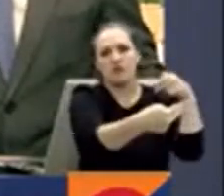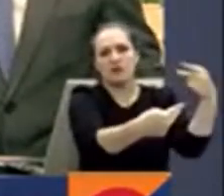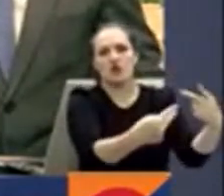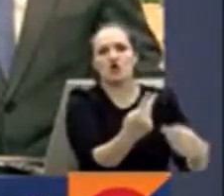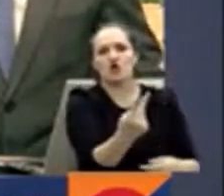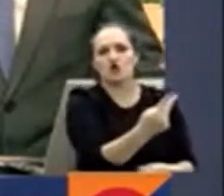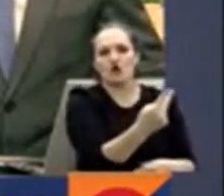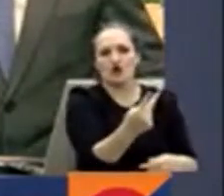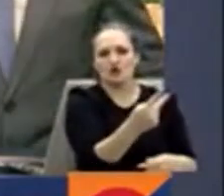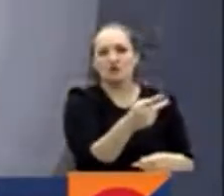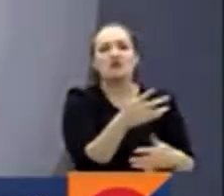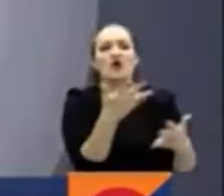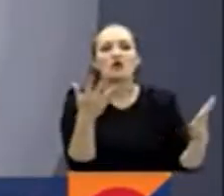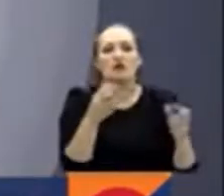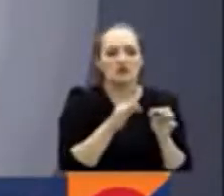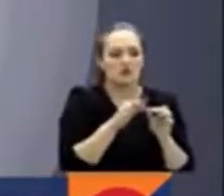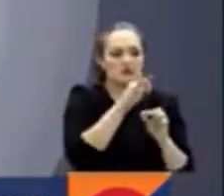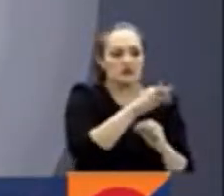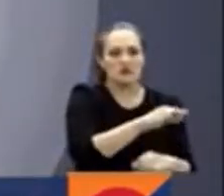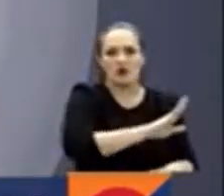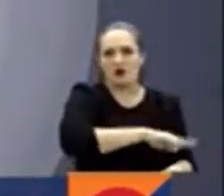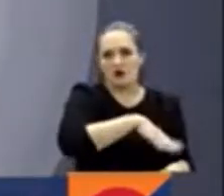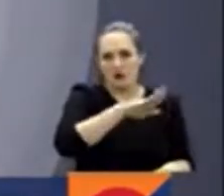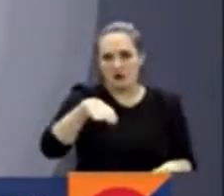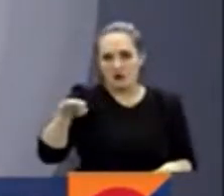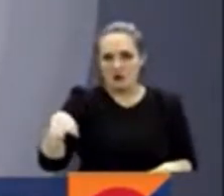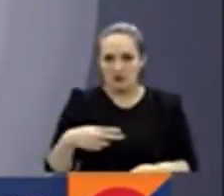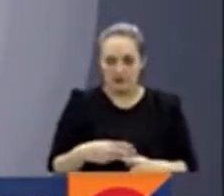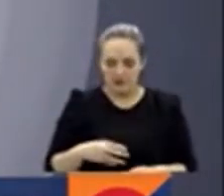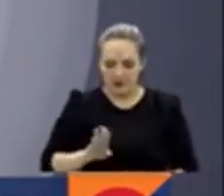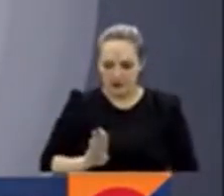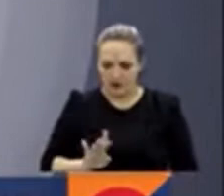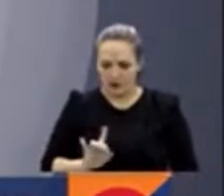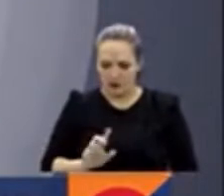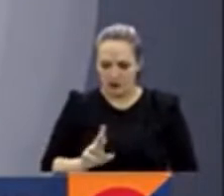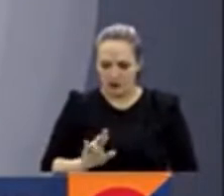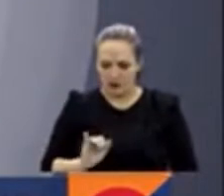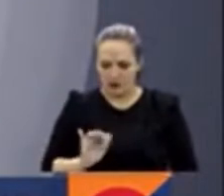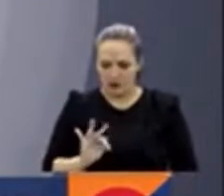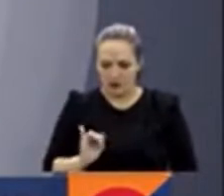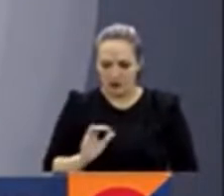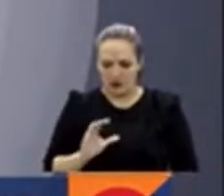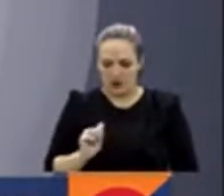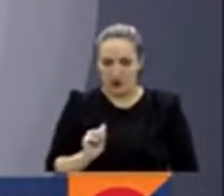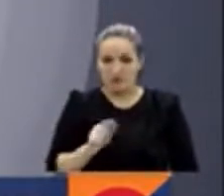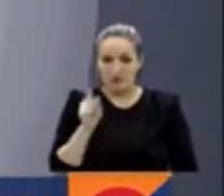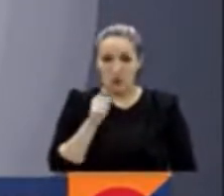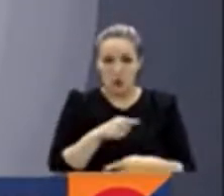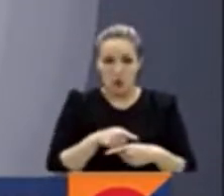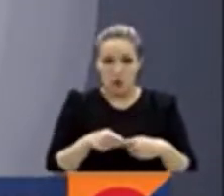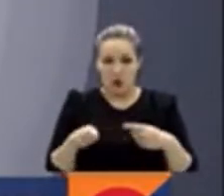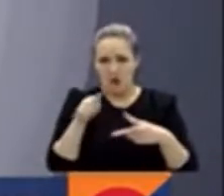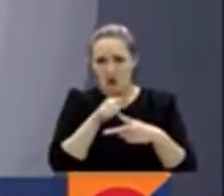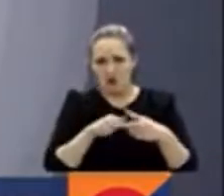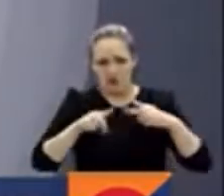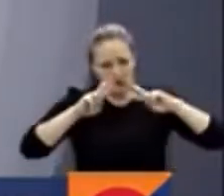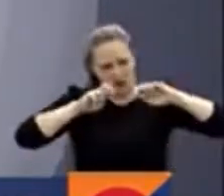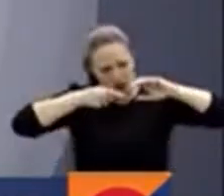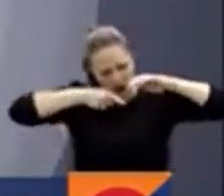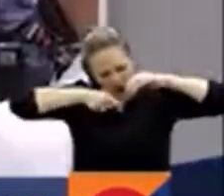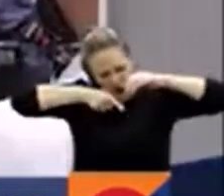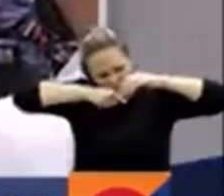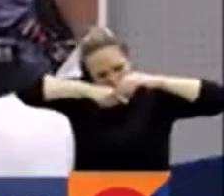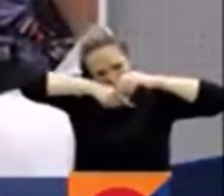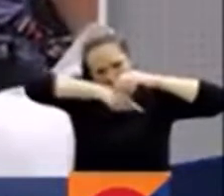en una mina de Buriticá, en Antioquia. Cerca de 100 personas de la zona trabajaron durante dos semanas, un kilómetro bajo tierra, en la